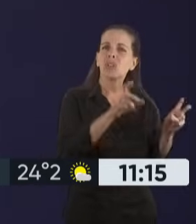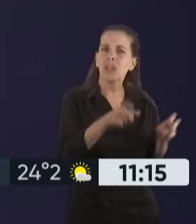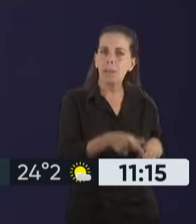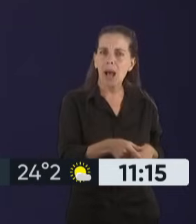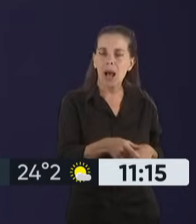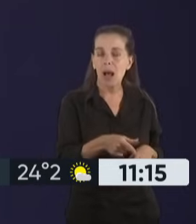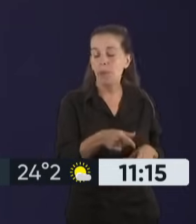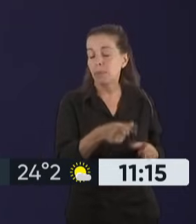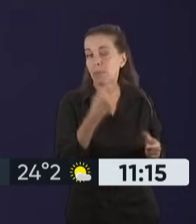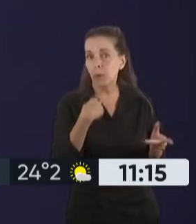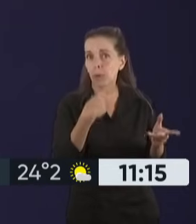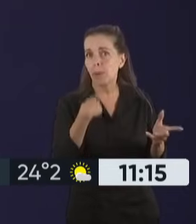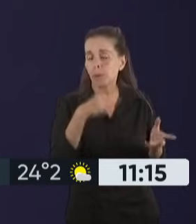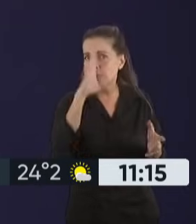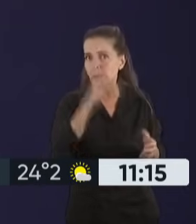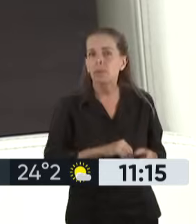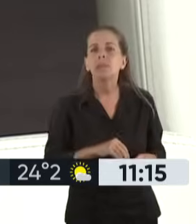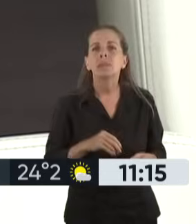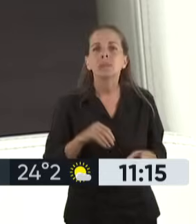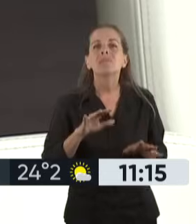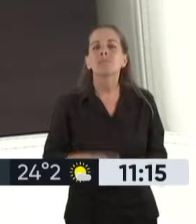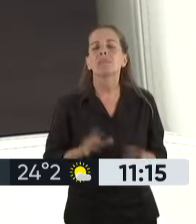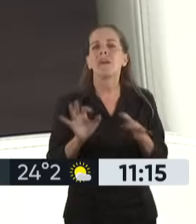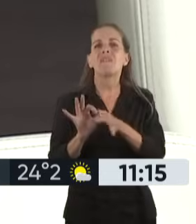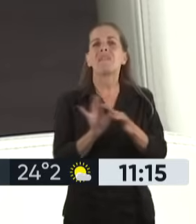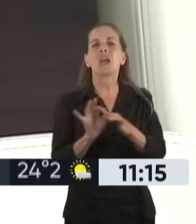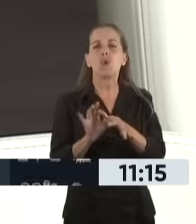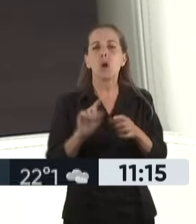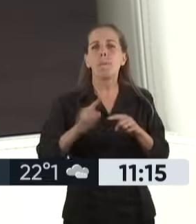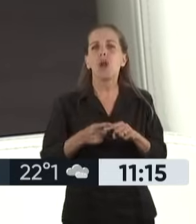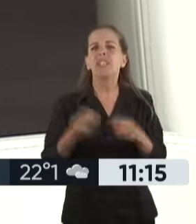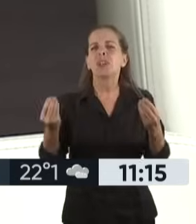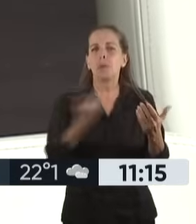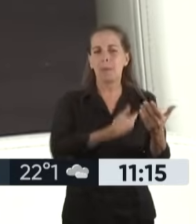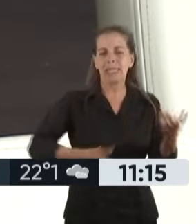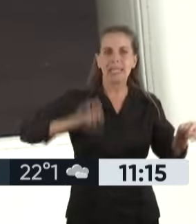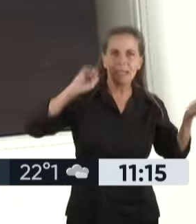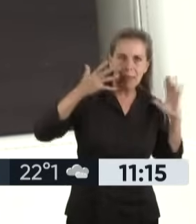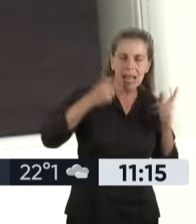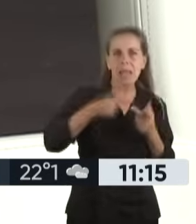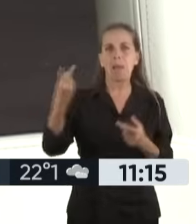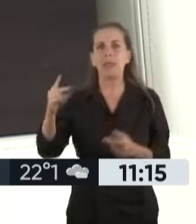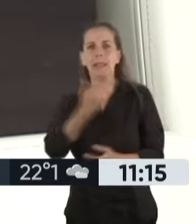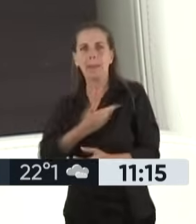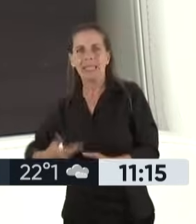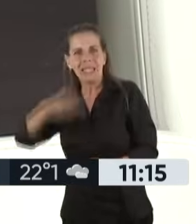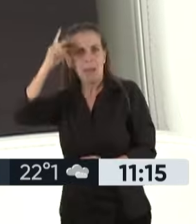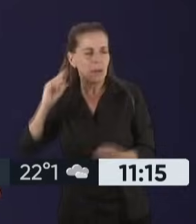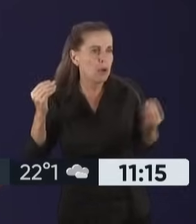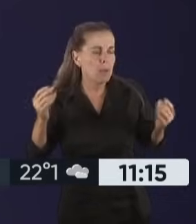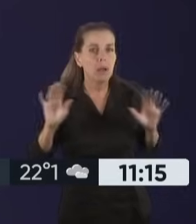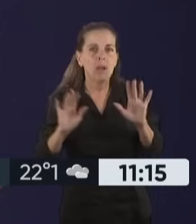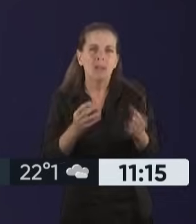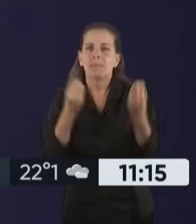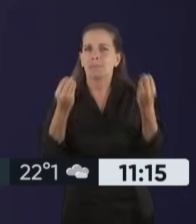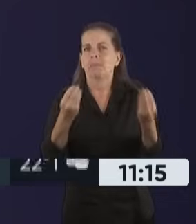pregunta al principio. Lo que pasa es que me hacen tantas preguntas en una. ¿Cómo queda la relación institucional y política entre Milei y Villarruel? Chicos, hacen